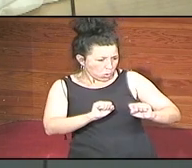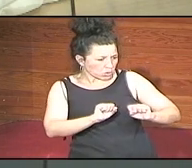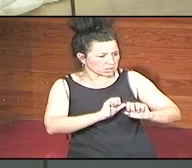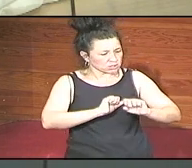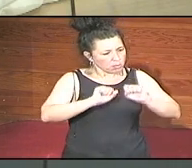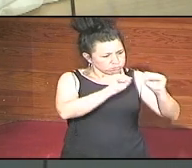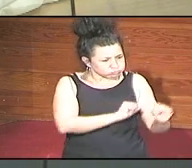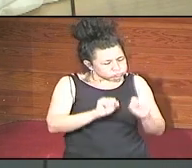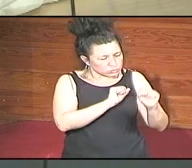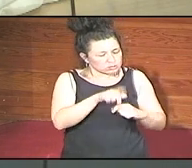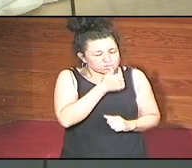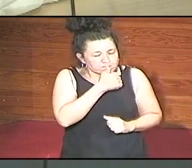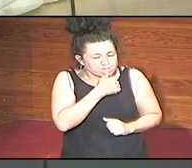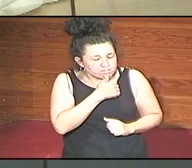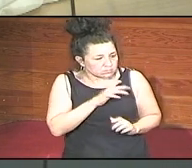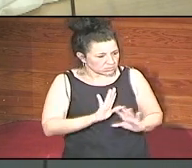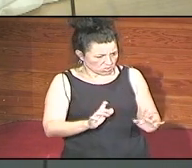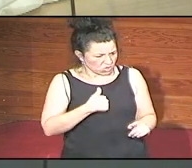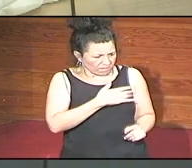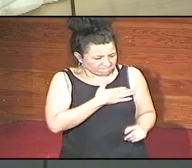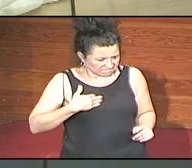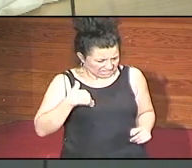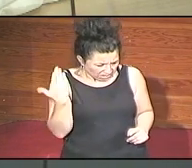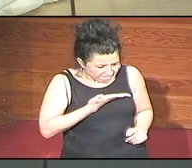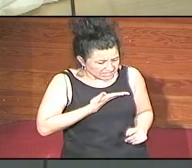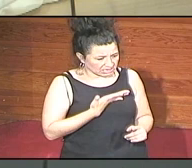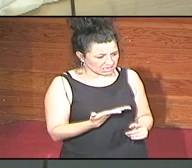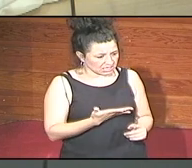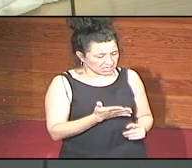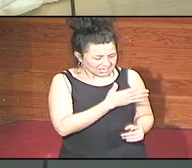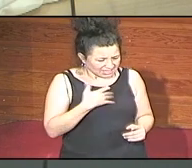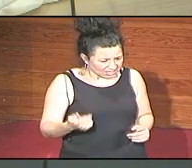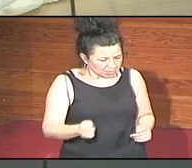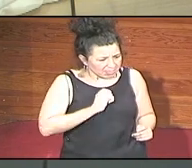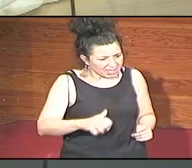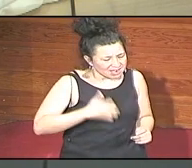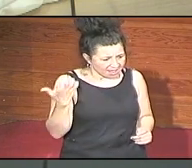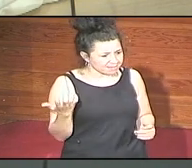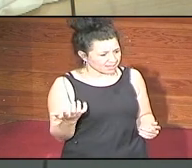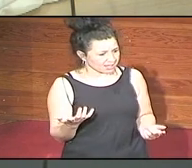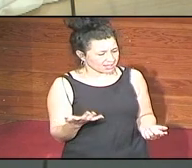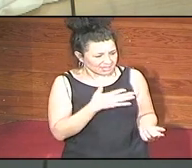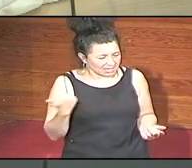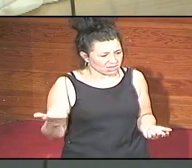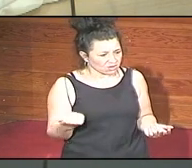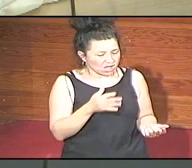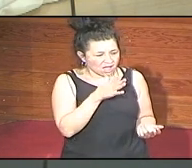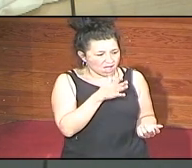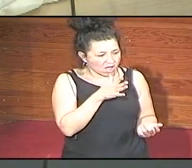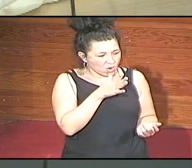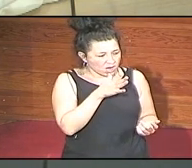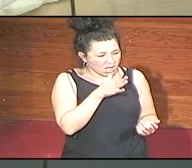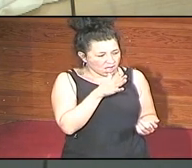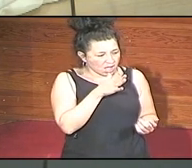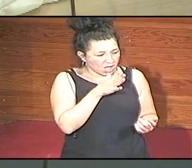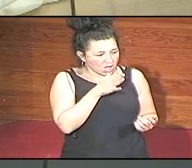aguantas como puedas no yo quiero que me afecte quiero que me dé rabia que ver que me voy ahora a sudán del sur en en unas